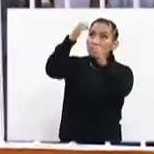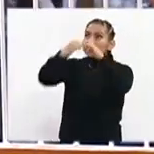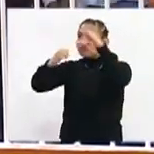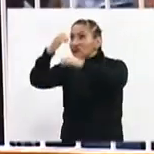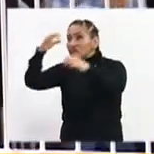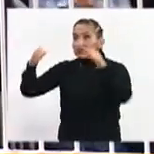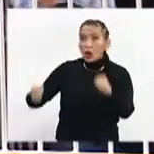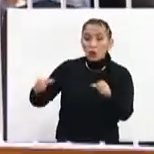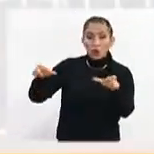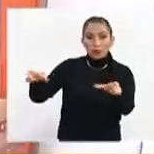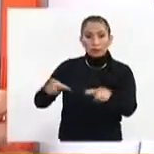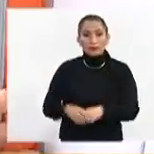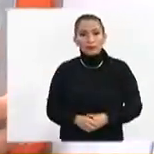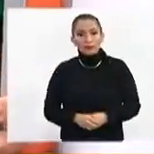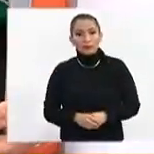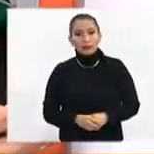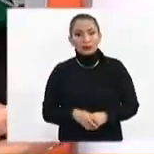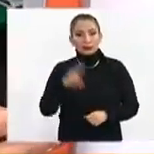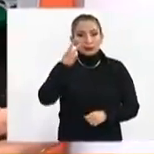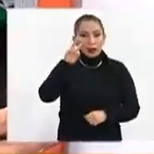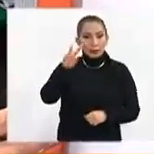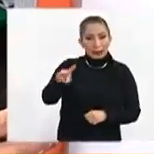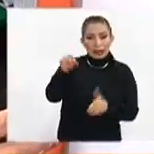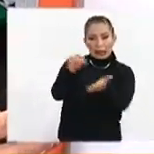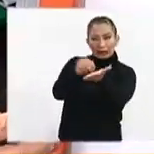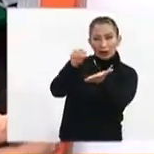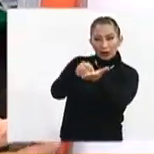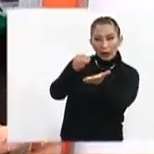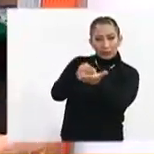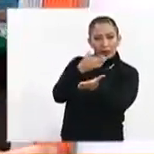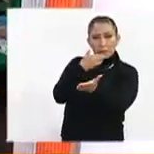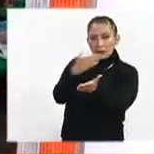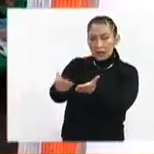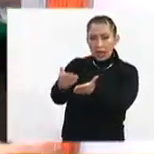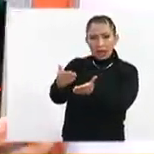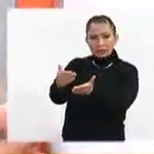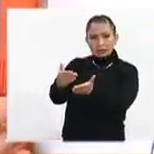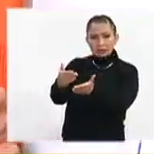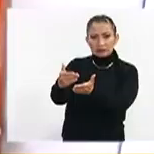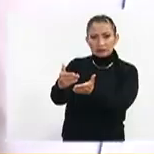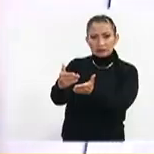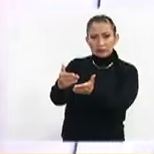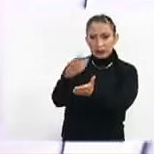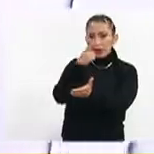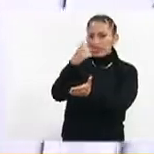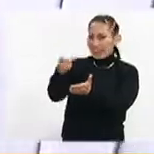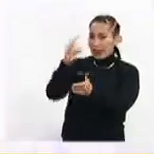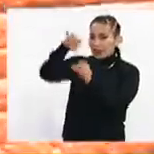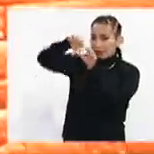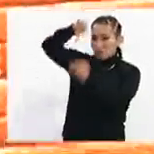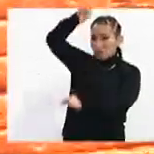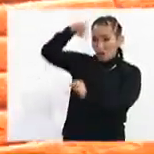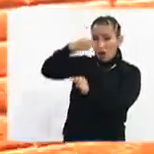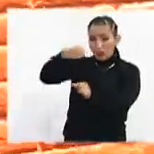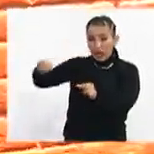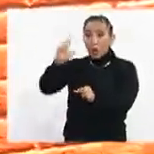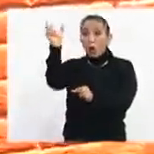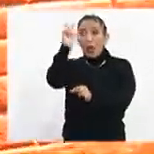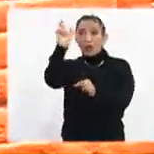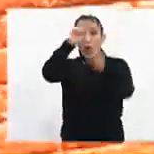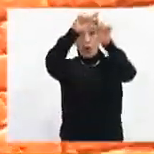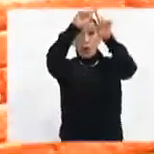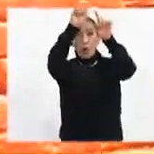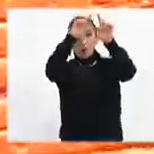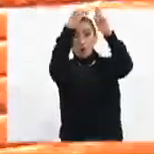construcciones son seguras. Se ve que la columna está perfectamente a plomo y como comentábamos antes. La fisura